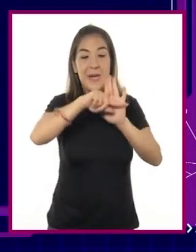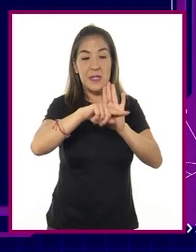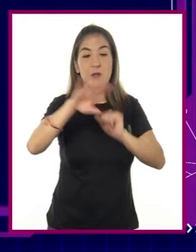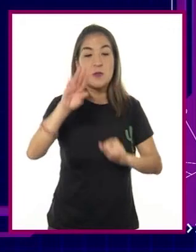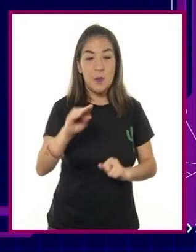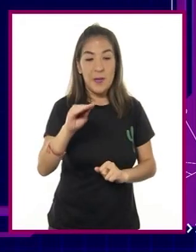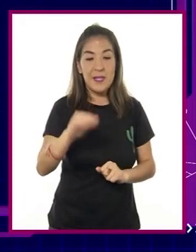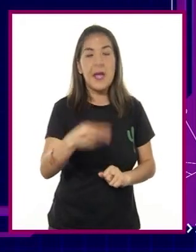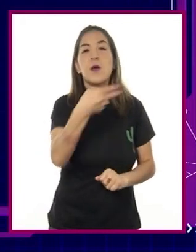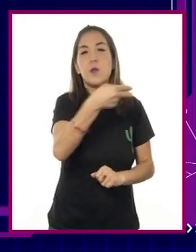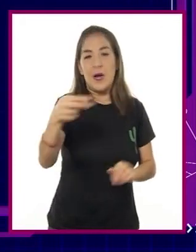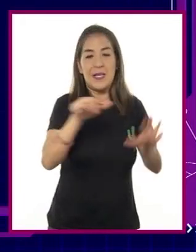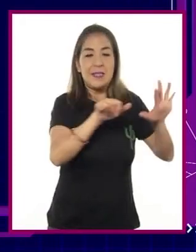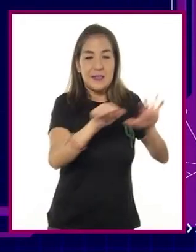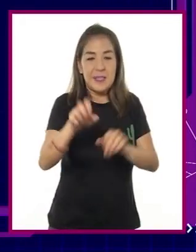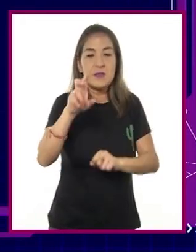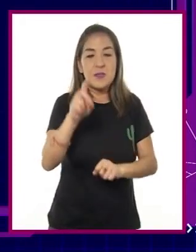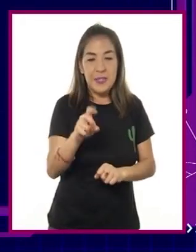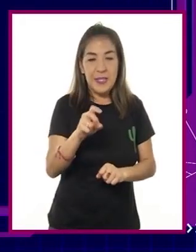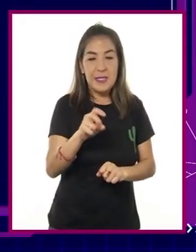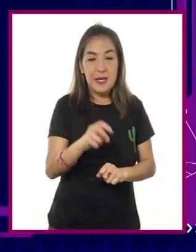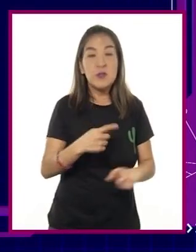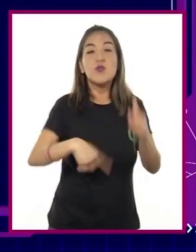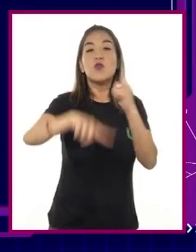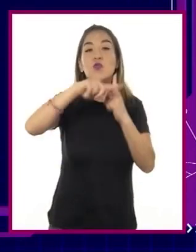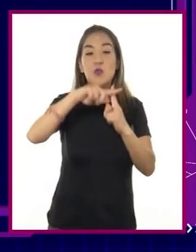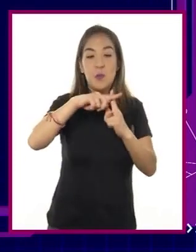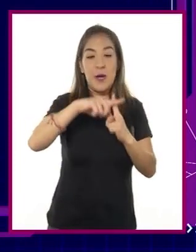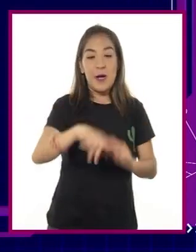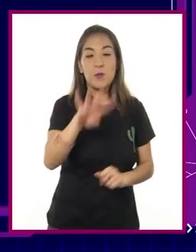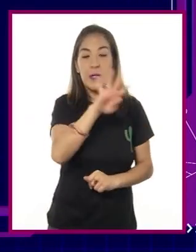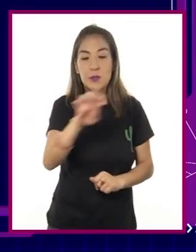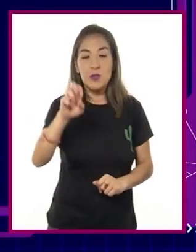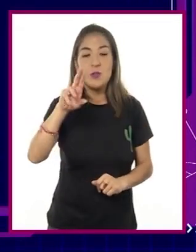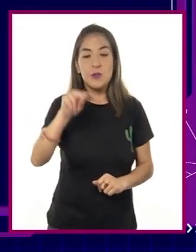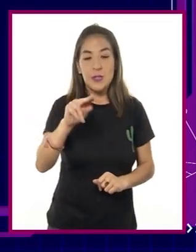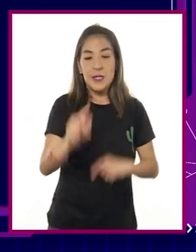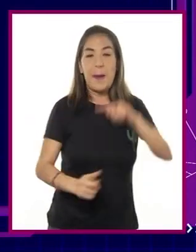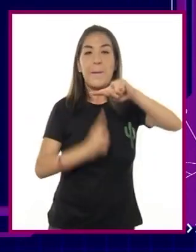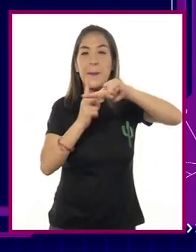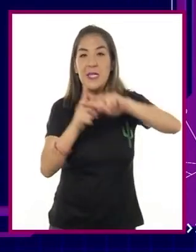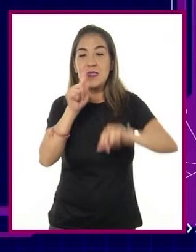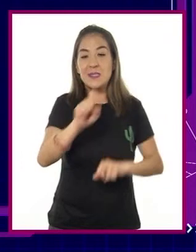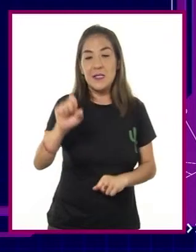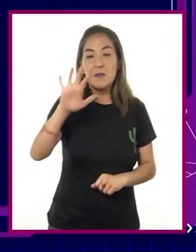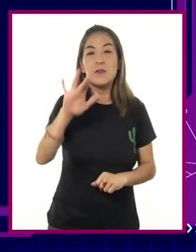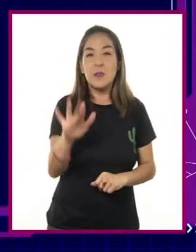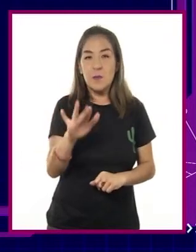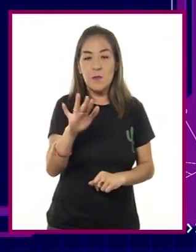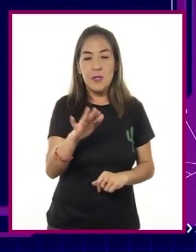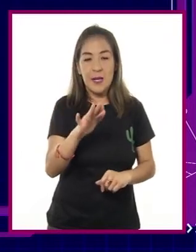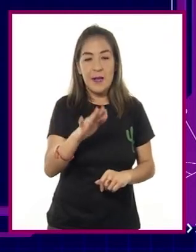igual a 630. Y al sumar 480